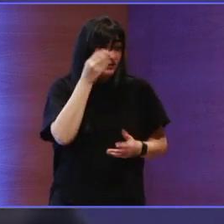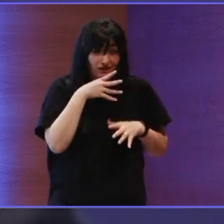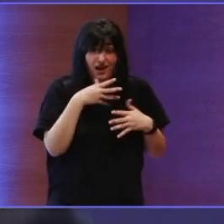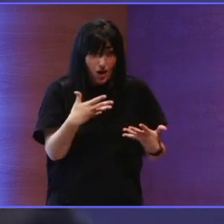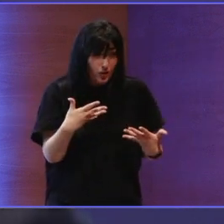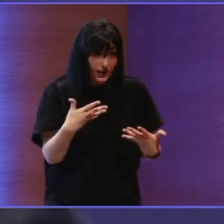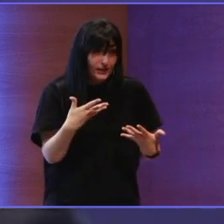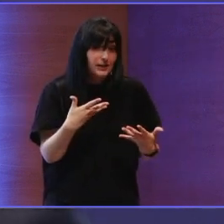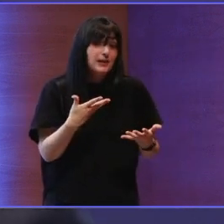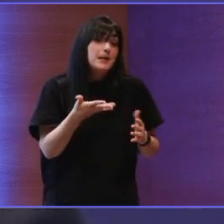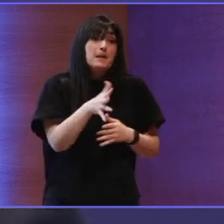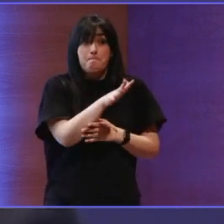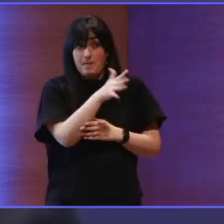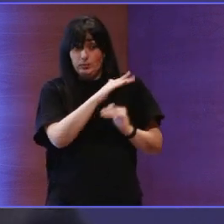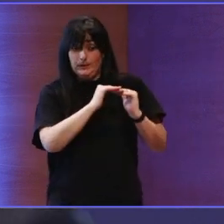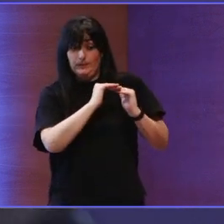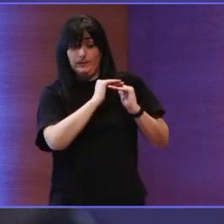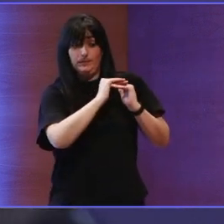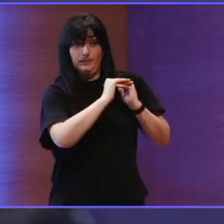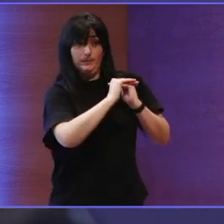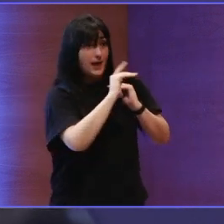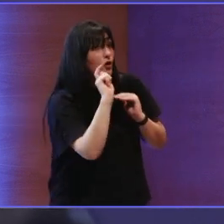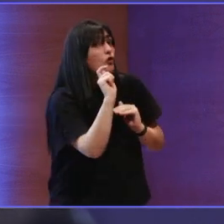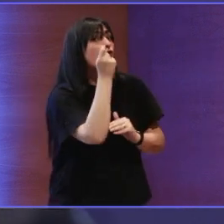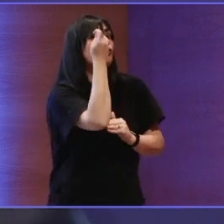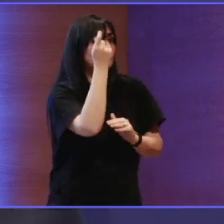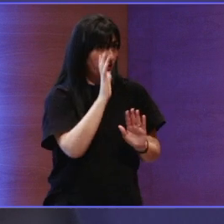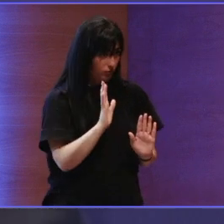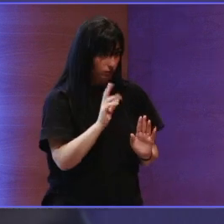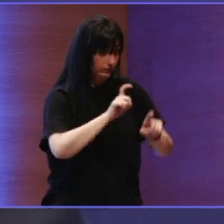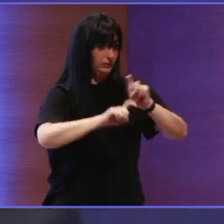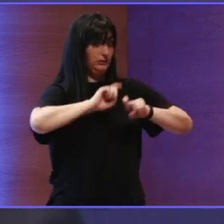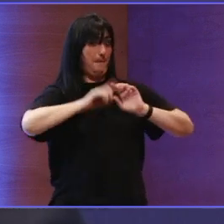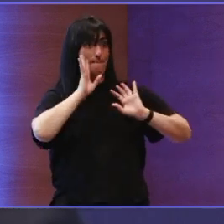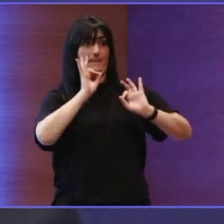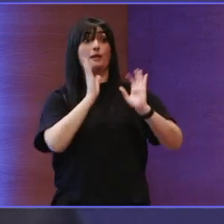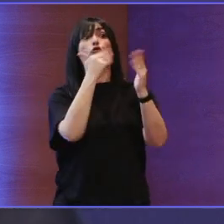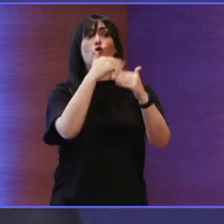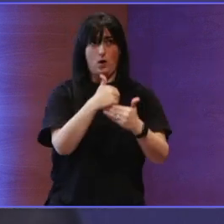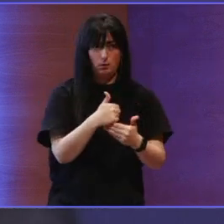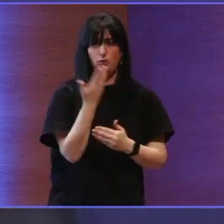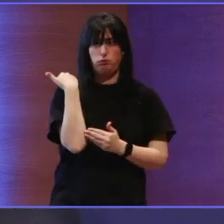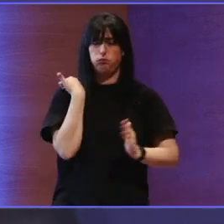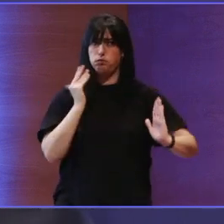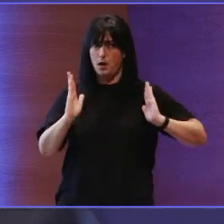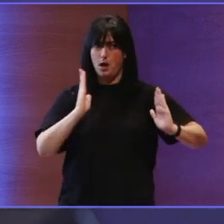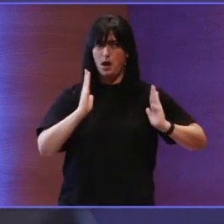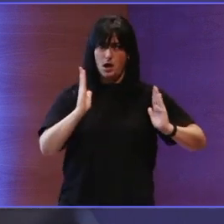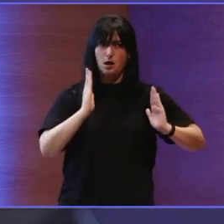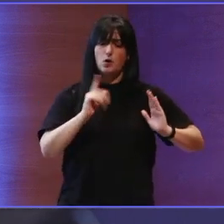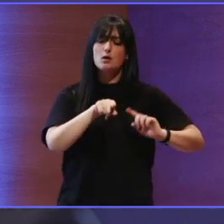hemos conseguido estabilizar y yo creo que no hay no existe pero durante un tiempo fuera un problema un